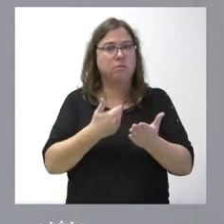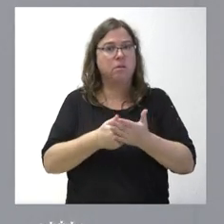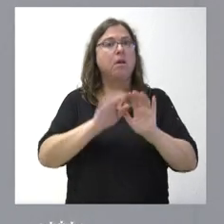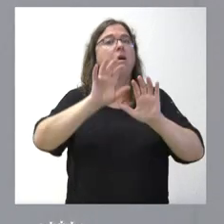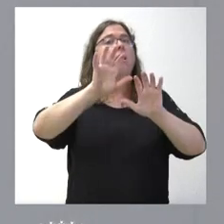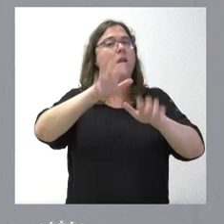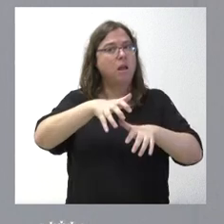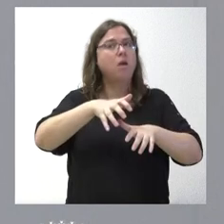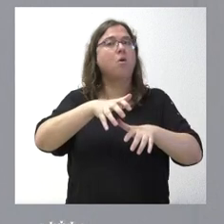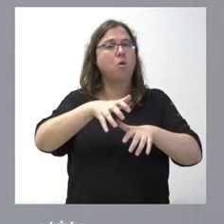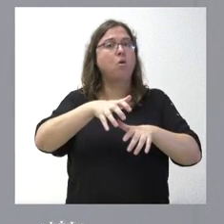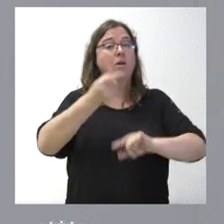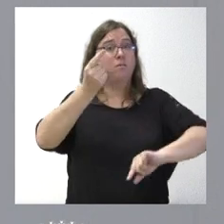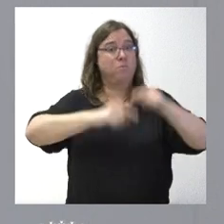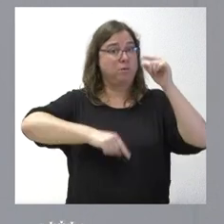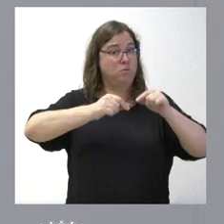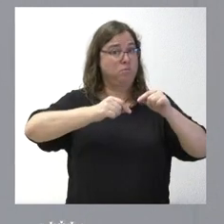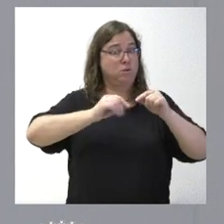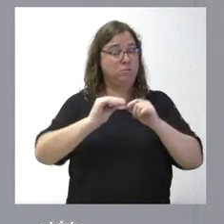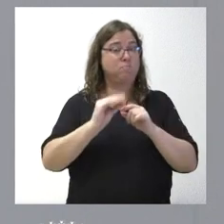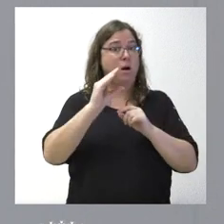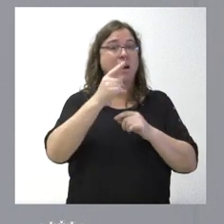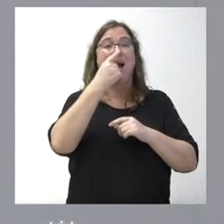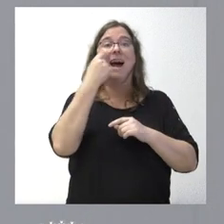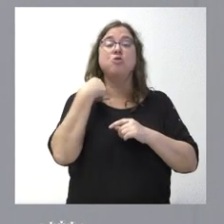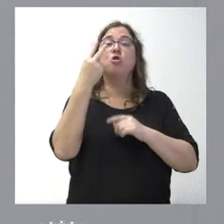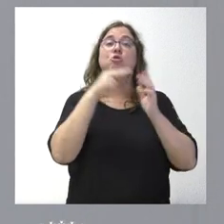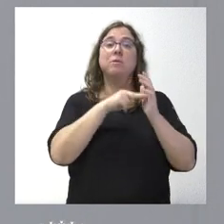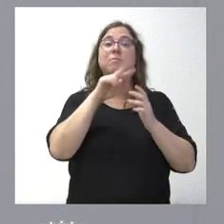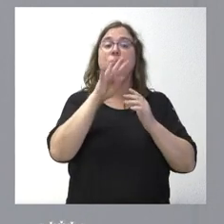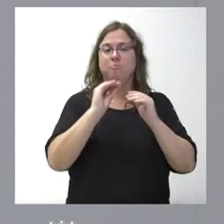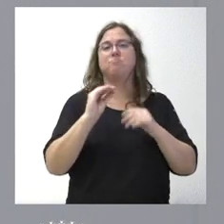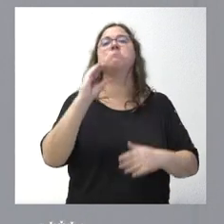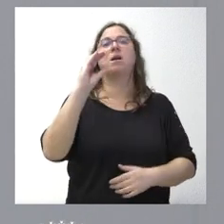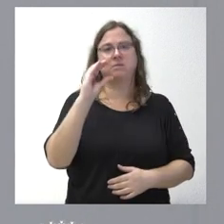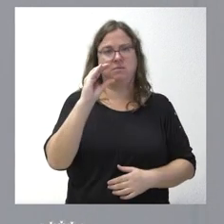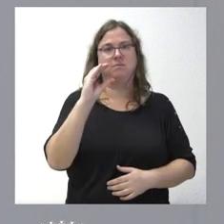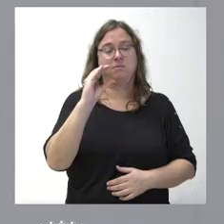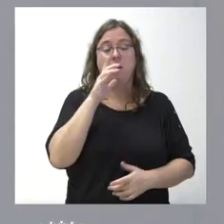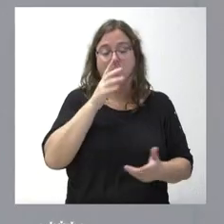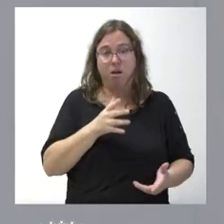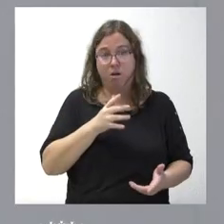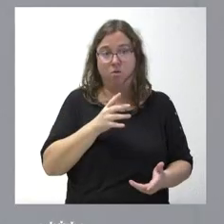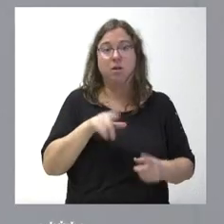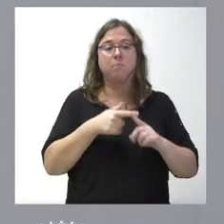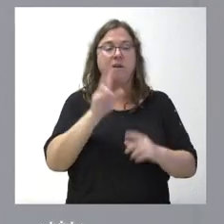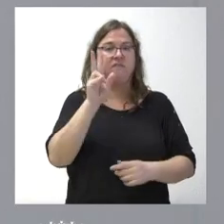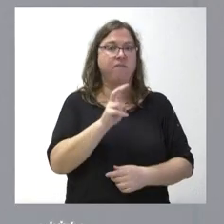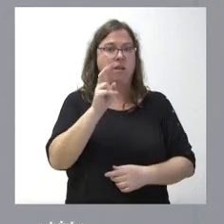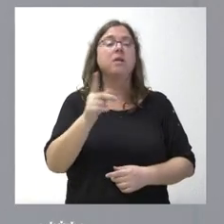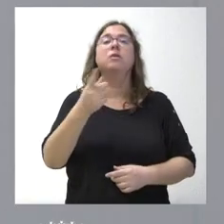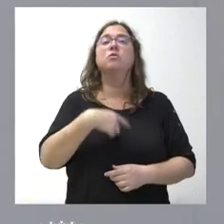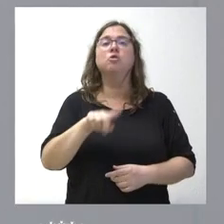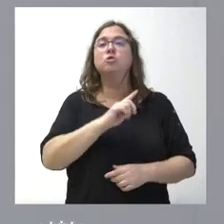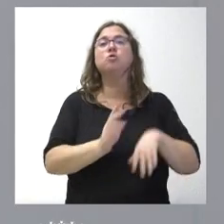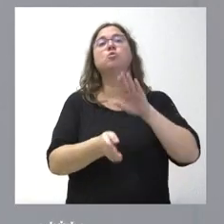pues creció en los presupuestos de la comunidad Autónoma del año 2024 que es el que estamos ahora y el presupuesto que está vigente nosotros nos vamos a